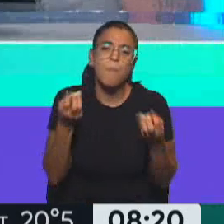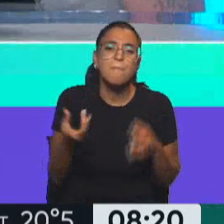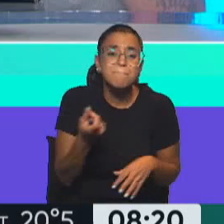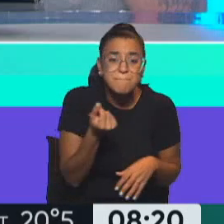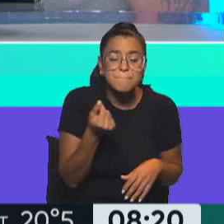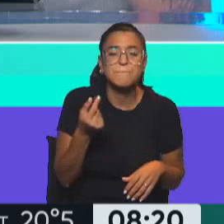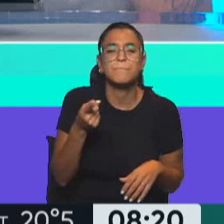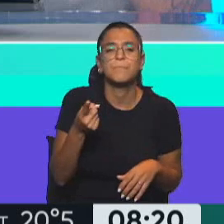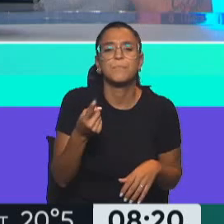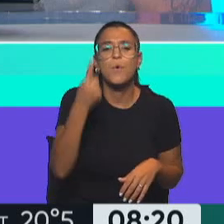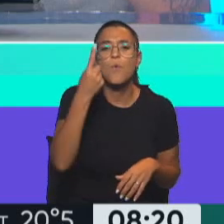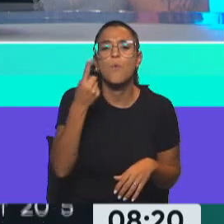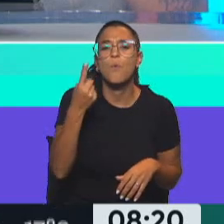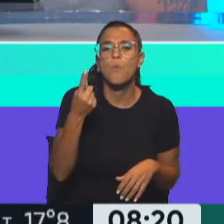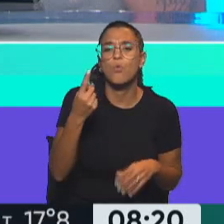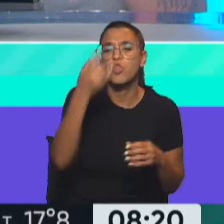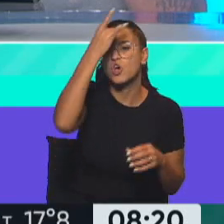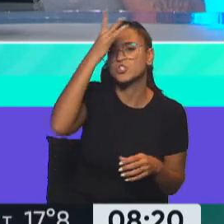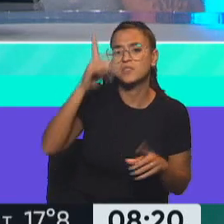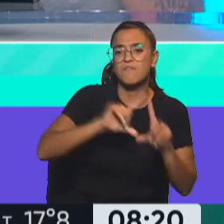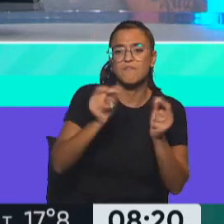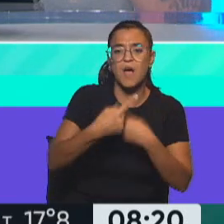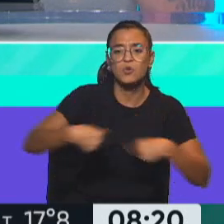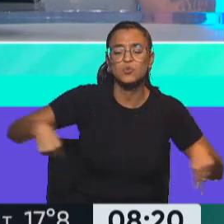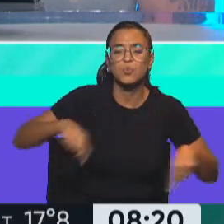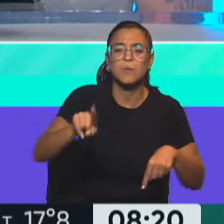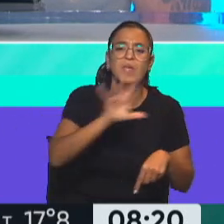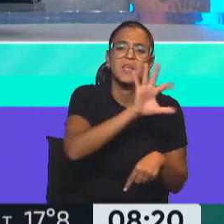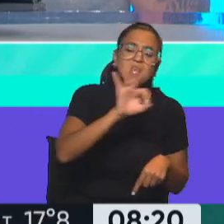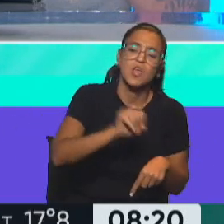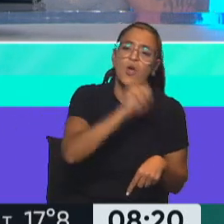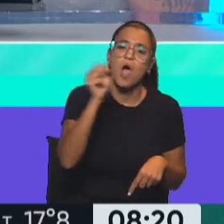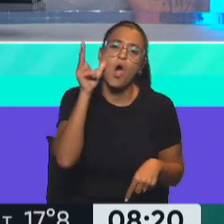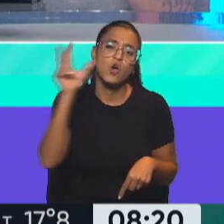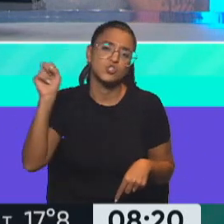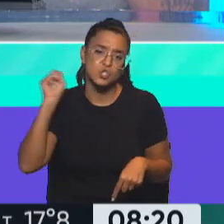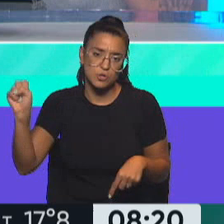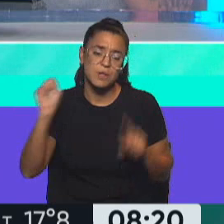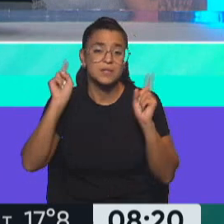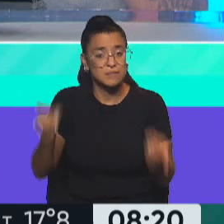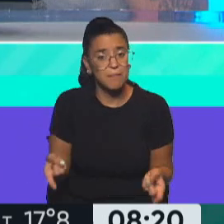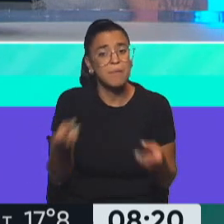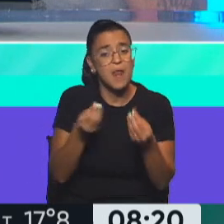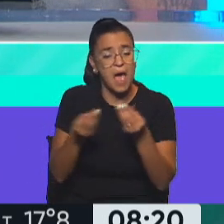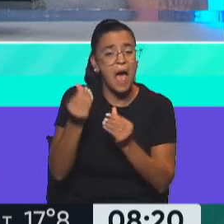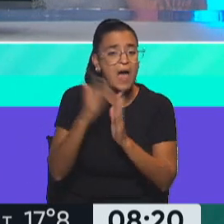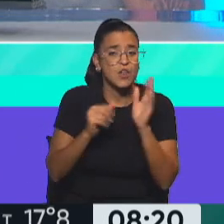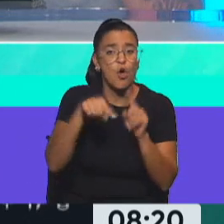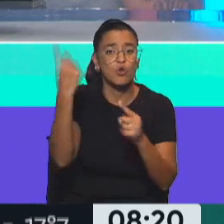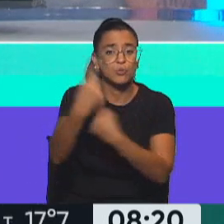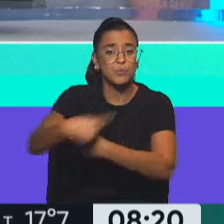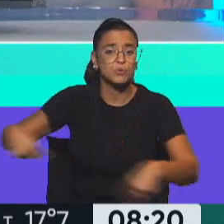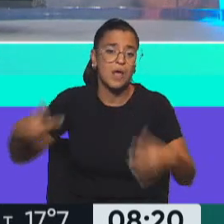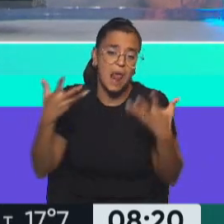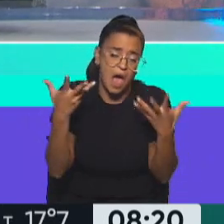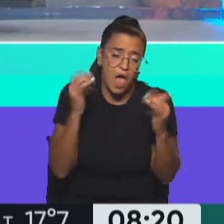precio que vos digas. Una docena de facturas. Y según de 500 a 800 pesos. También el impacto de la harina se nota en el resto de los productos, claramente. En